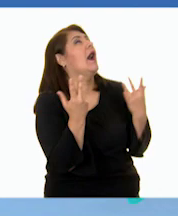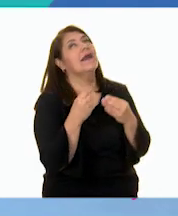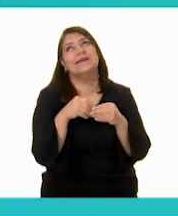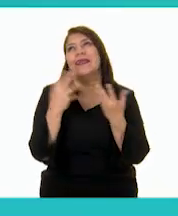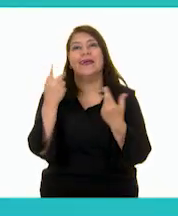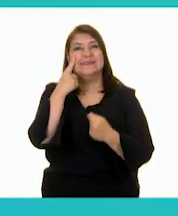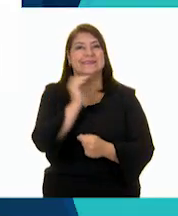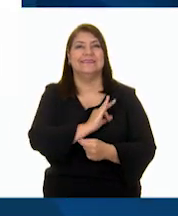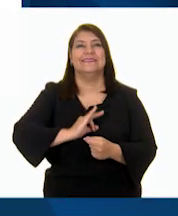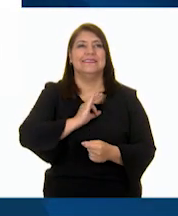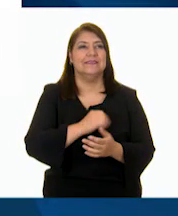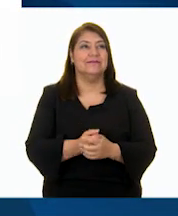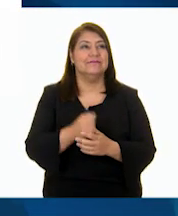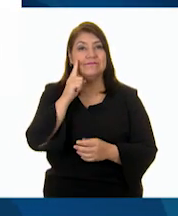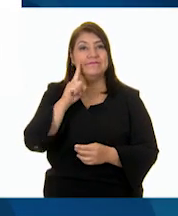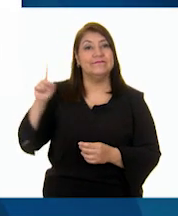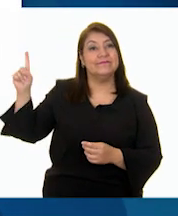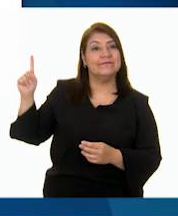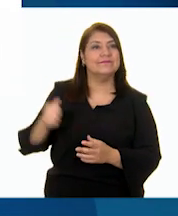lombriz!